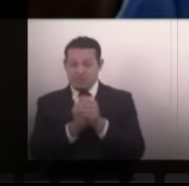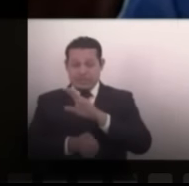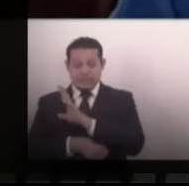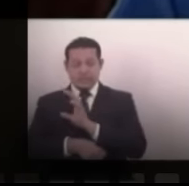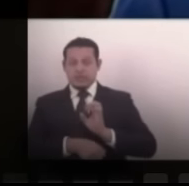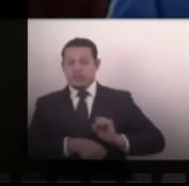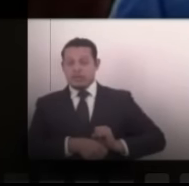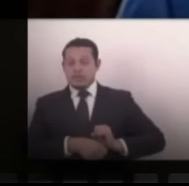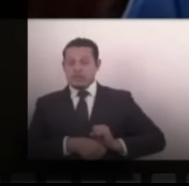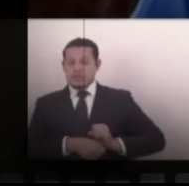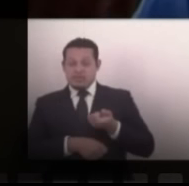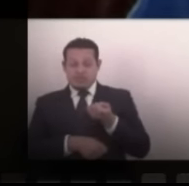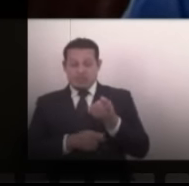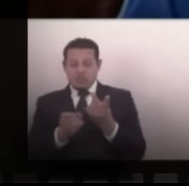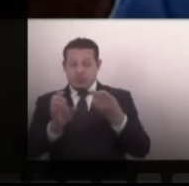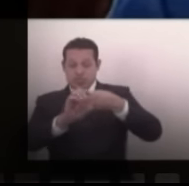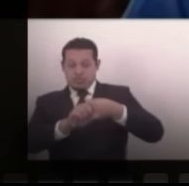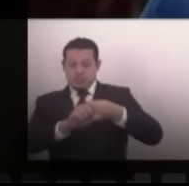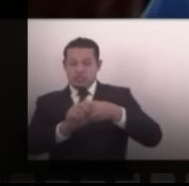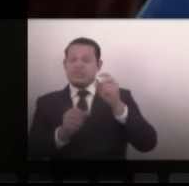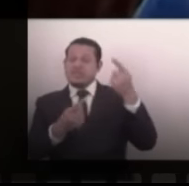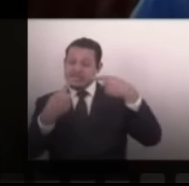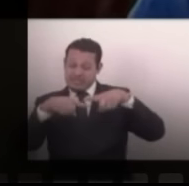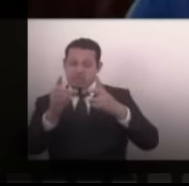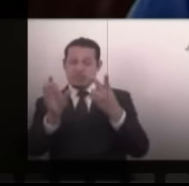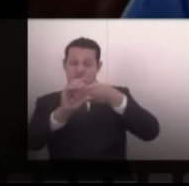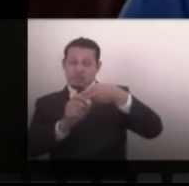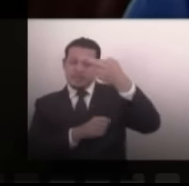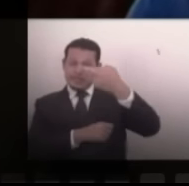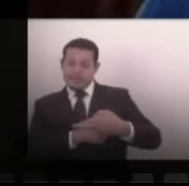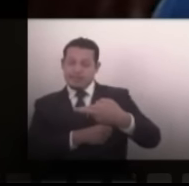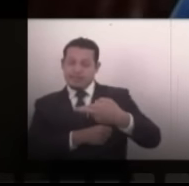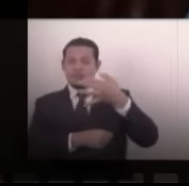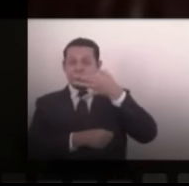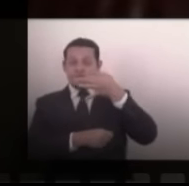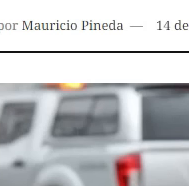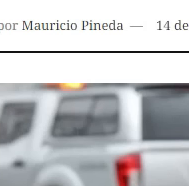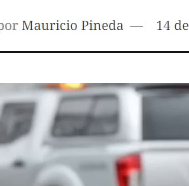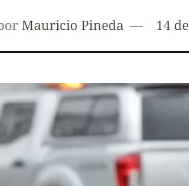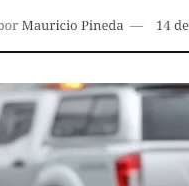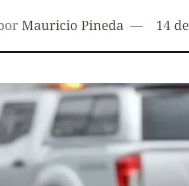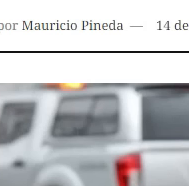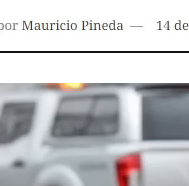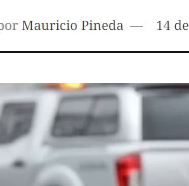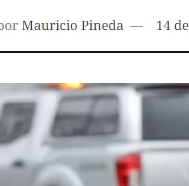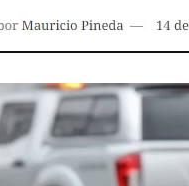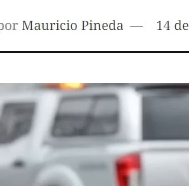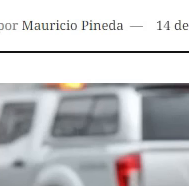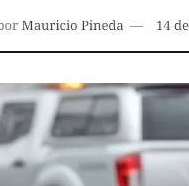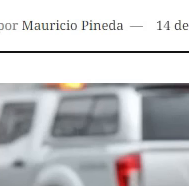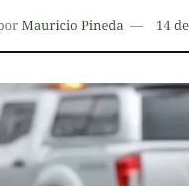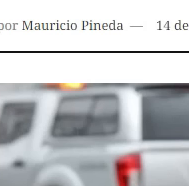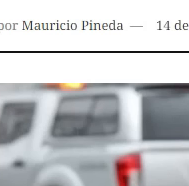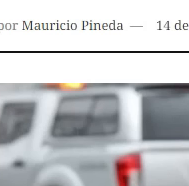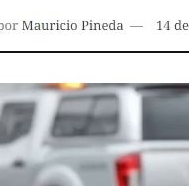Salvador ya está a punto de entrar y va a entrar Esa es la realidad y la verdad no pues profeta no salió